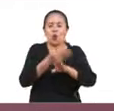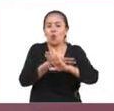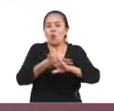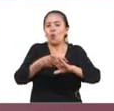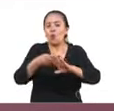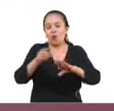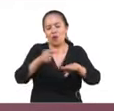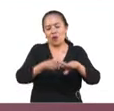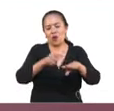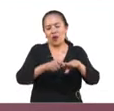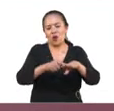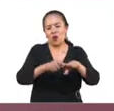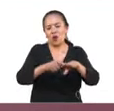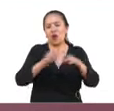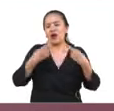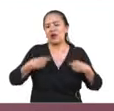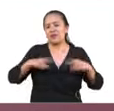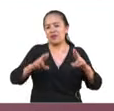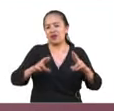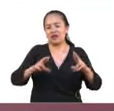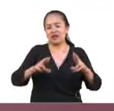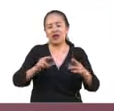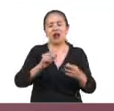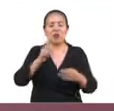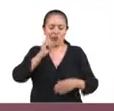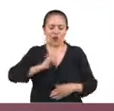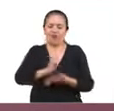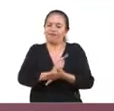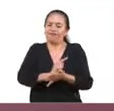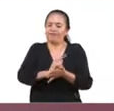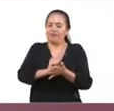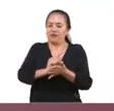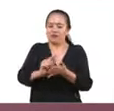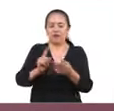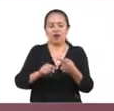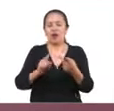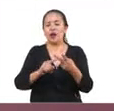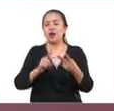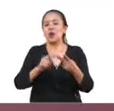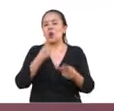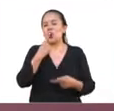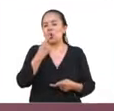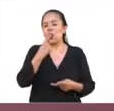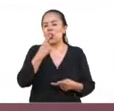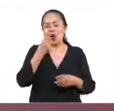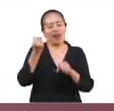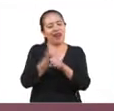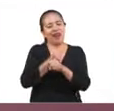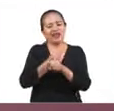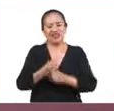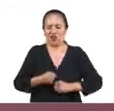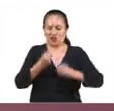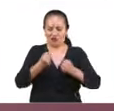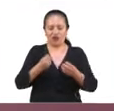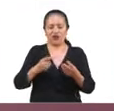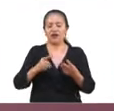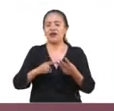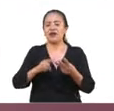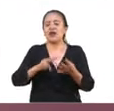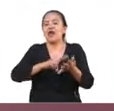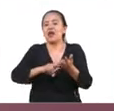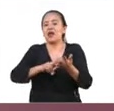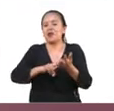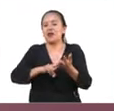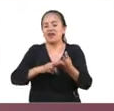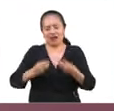que representa la pureza femenina, el rojo, la sangre fuerte, y el verde, la